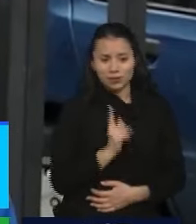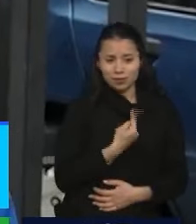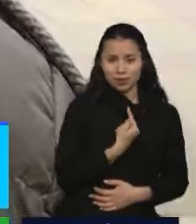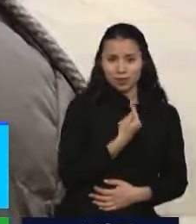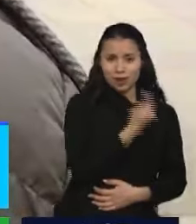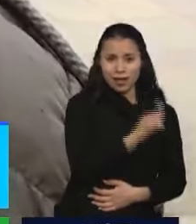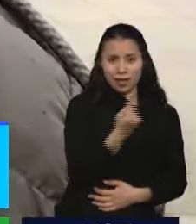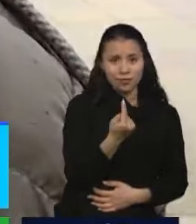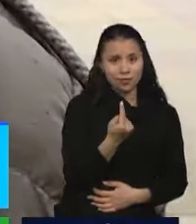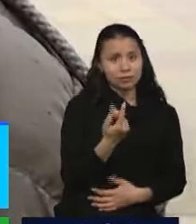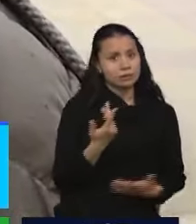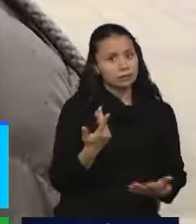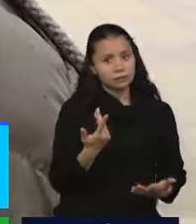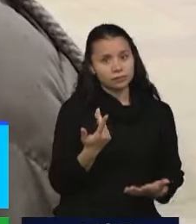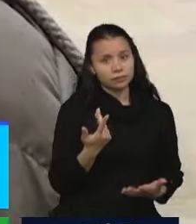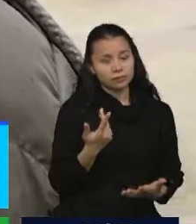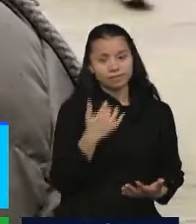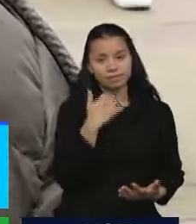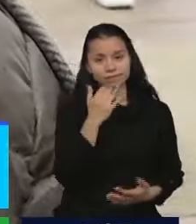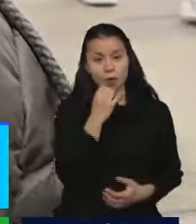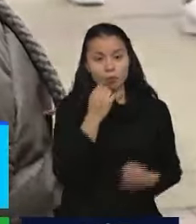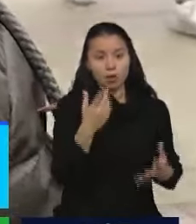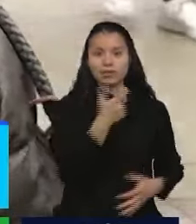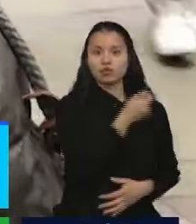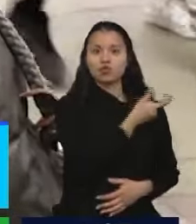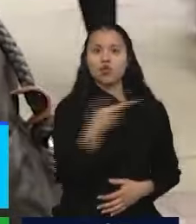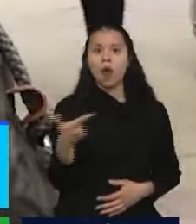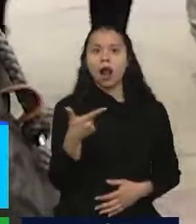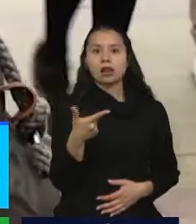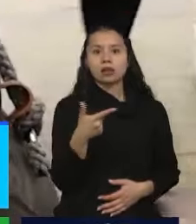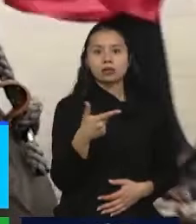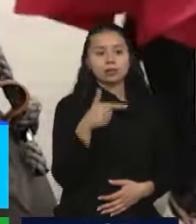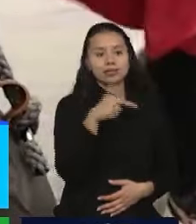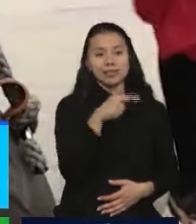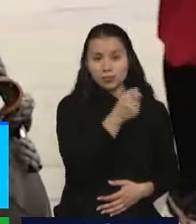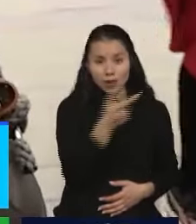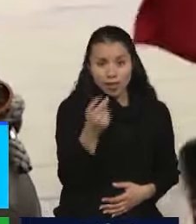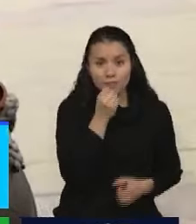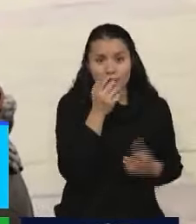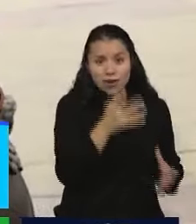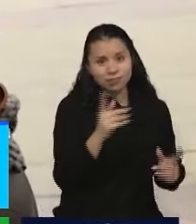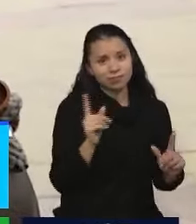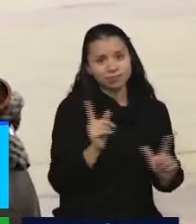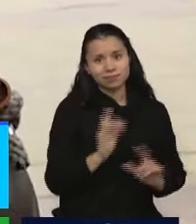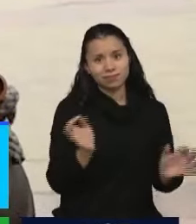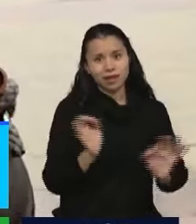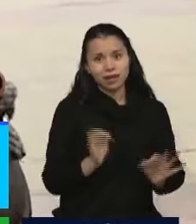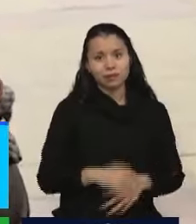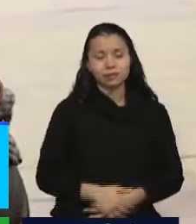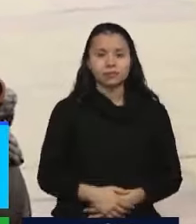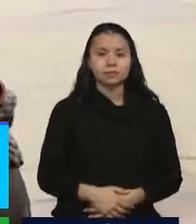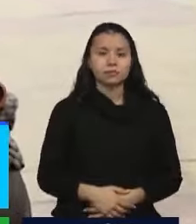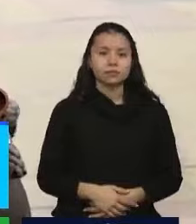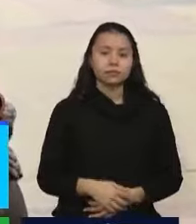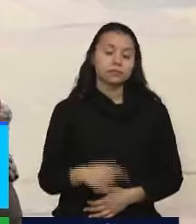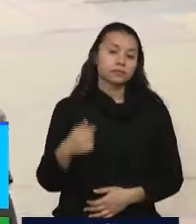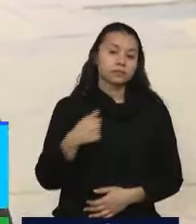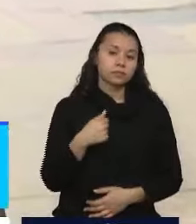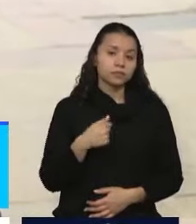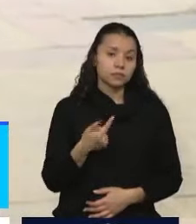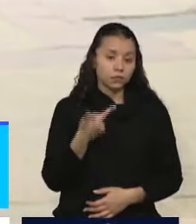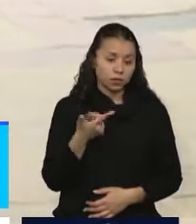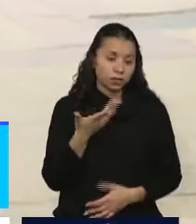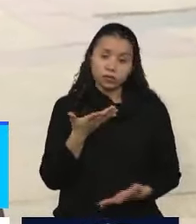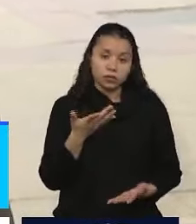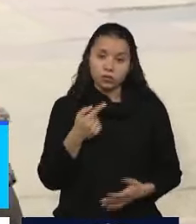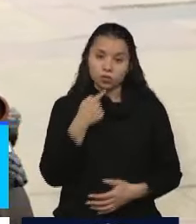mucha mejora. No le tengo paciencia, no lo voté, no me gusta. Ahora, en base a eso, ¿crees que el año que viene